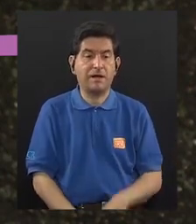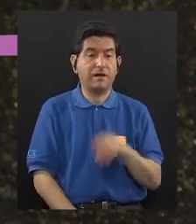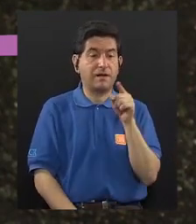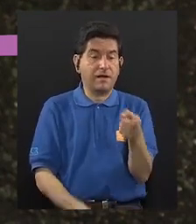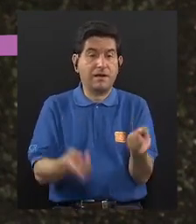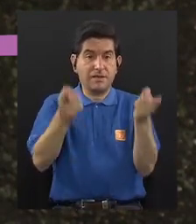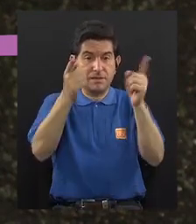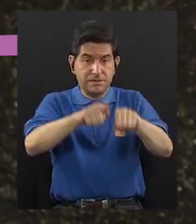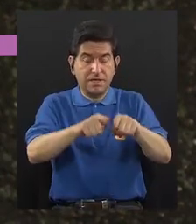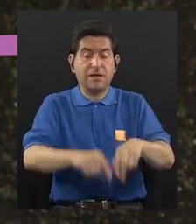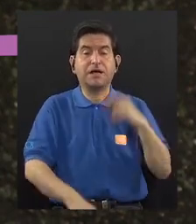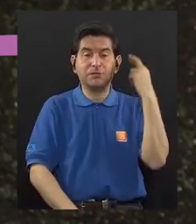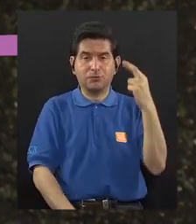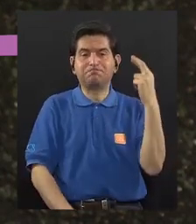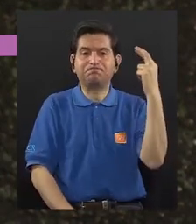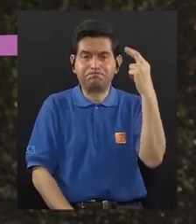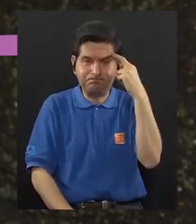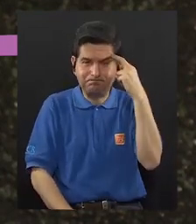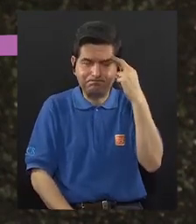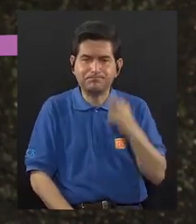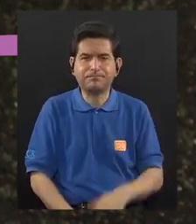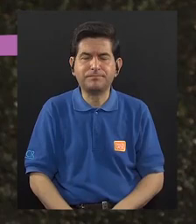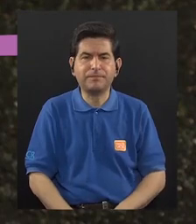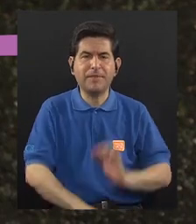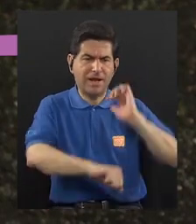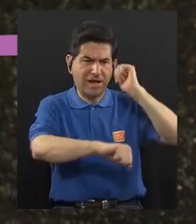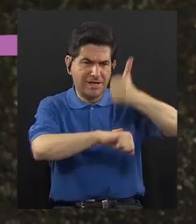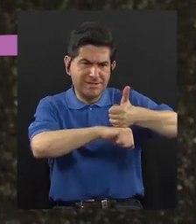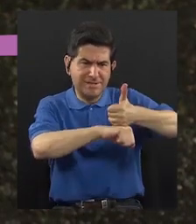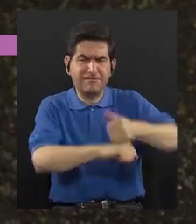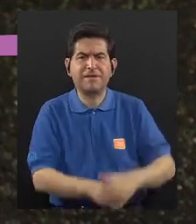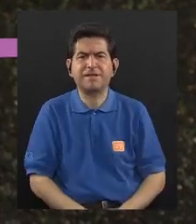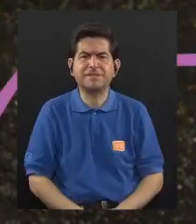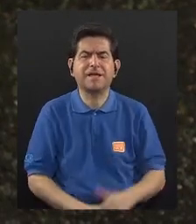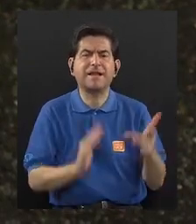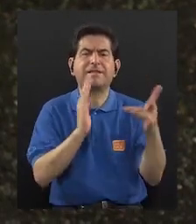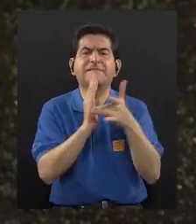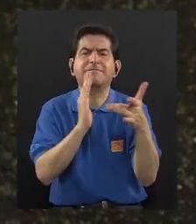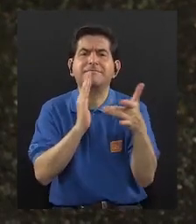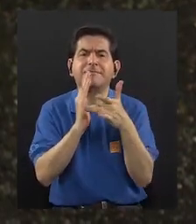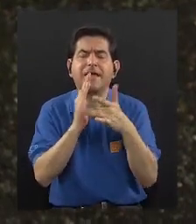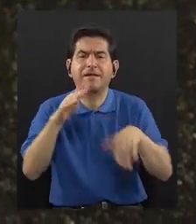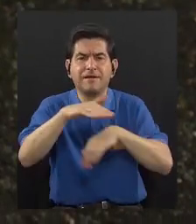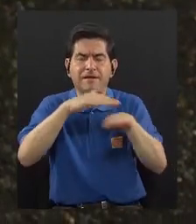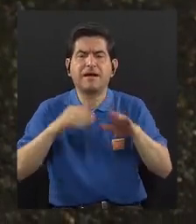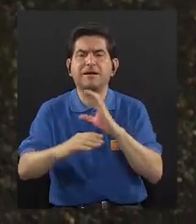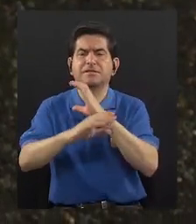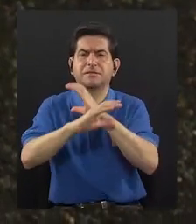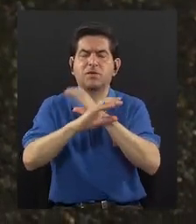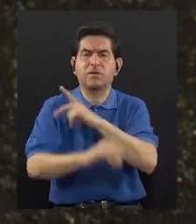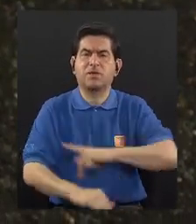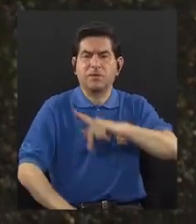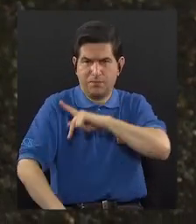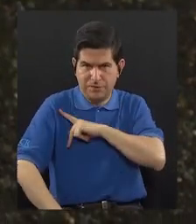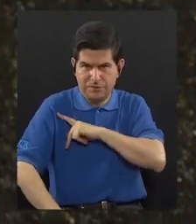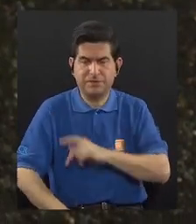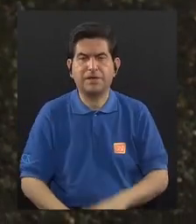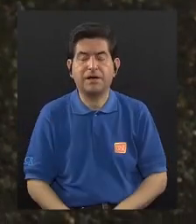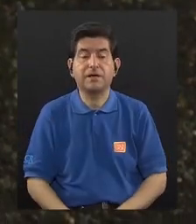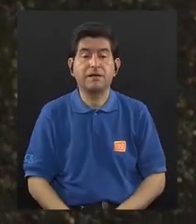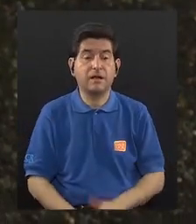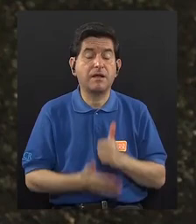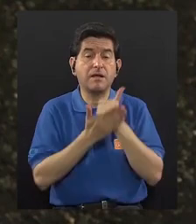al lado la razón de por qué implantar o implementar algunas de las técnicas esenciales de cuidado personal